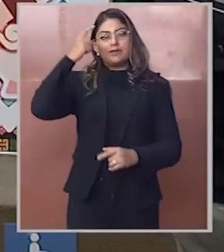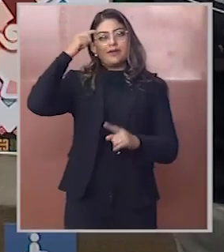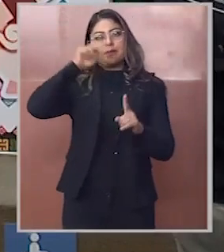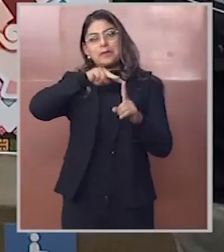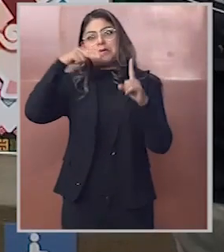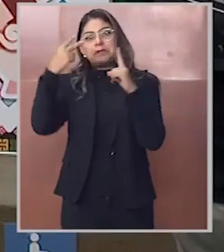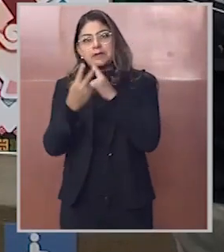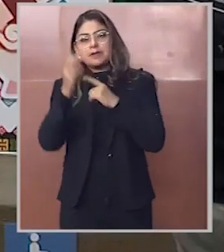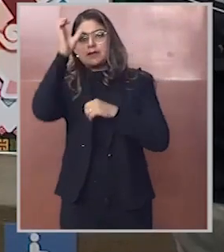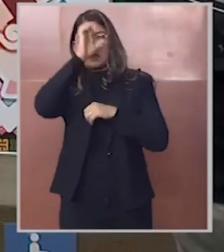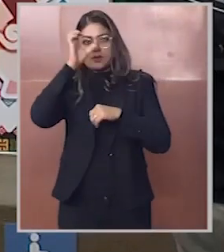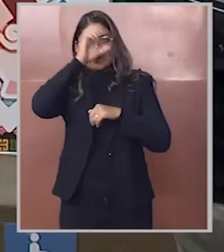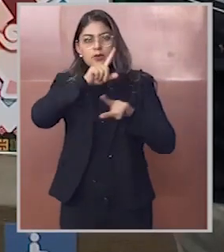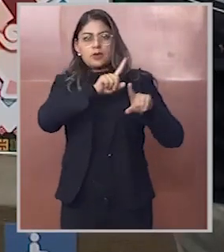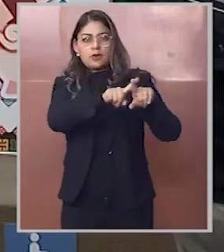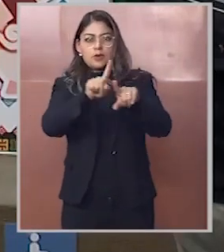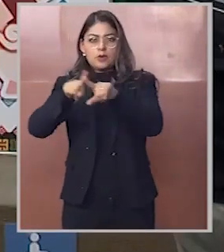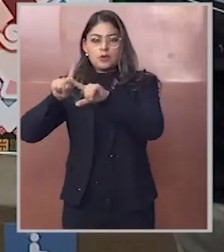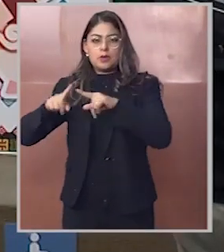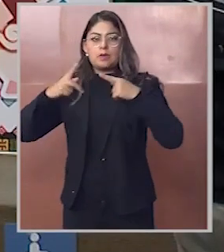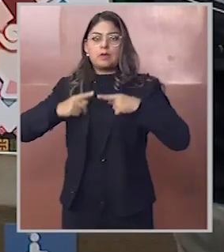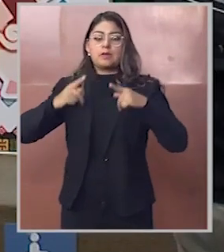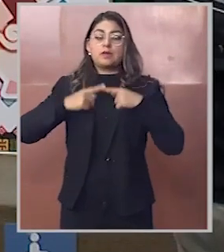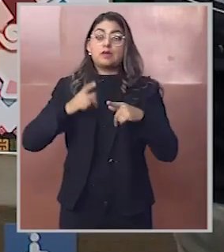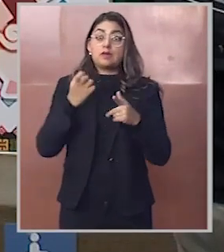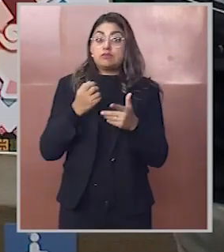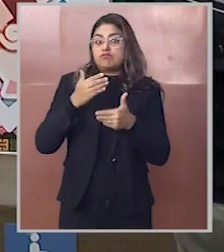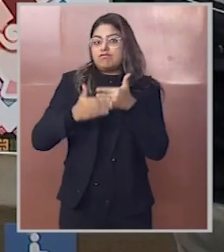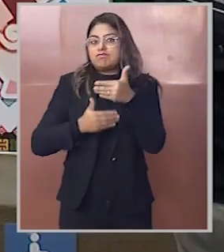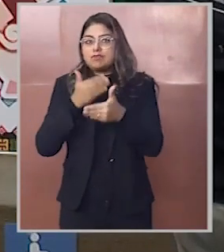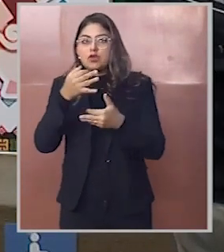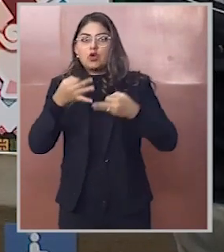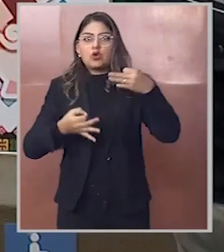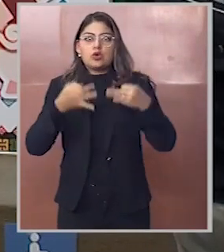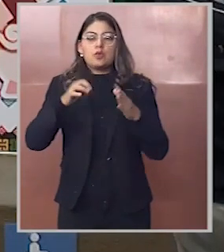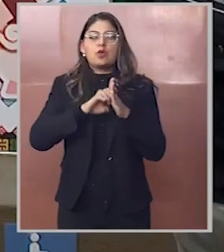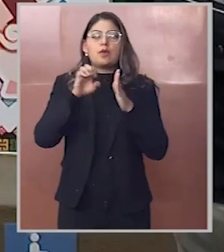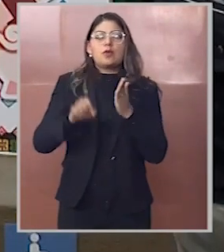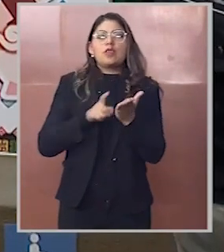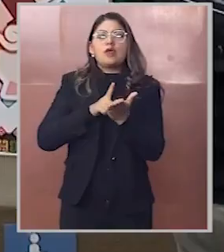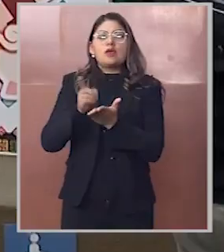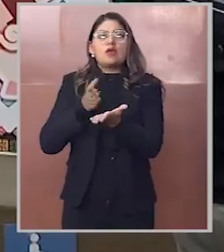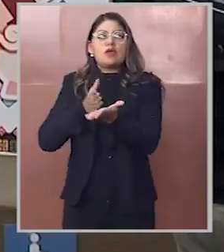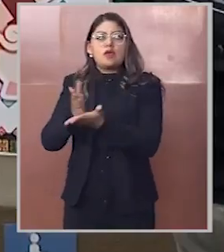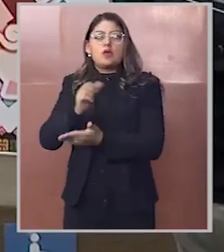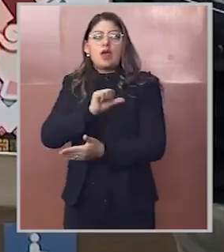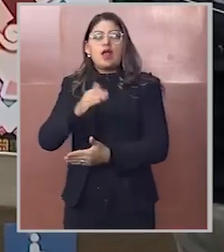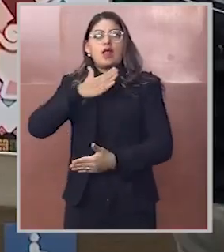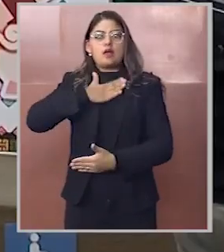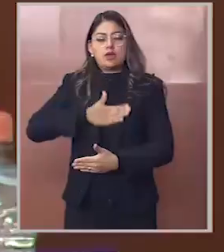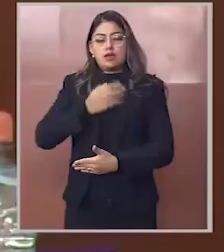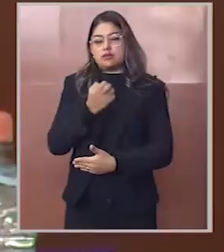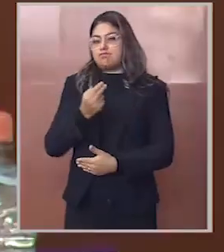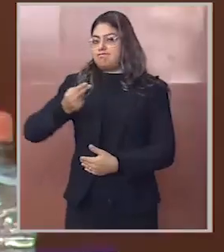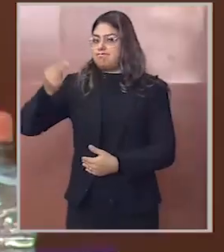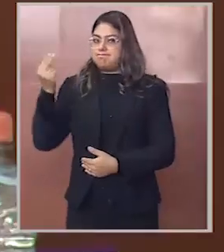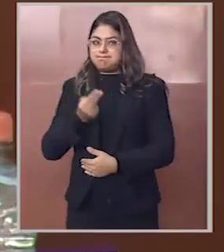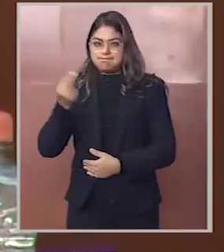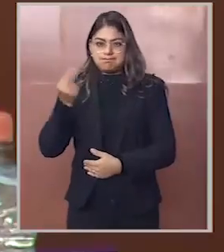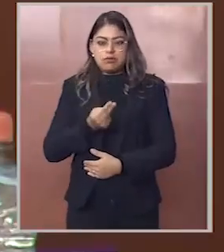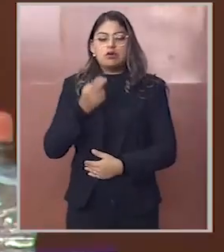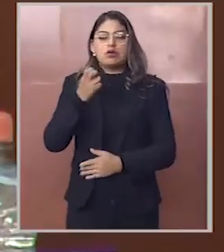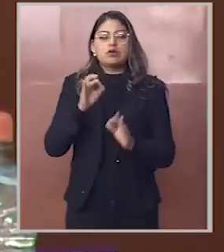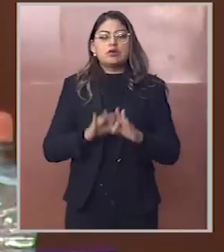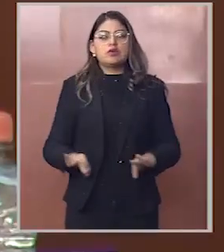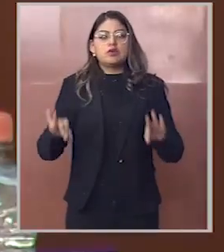en los procesos judiciales bueno primeramente en el derecho al acceso a la justicia es fundamental eh es importante decir que